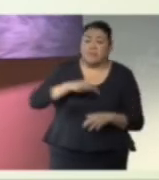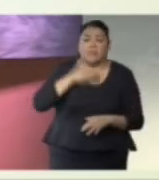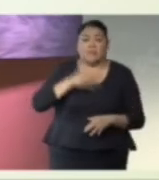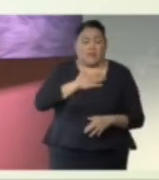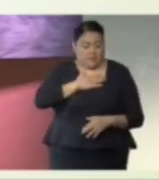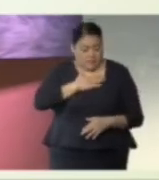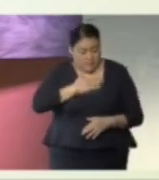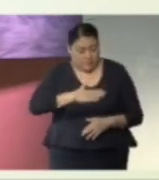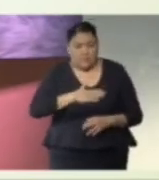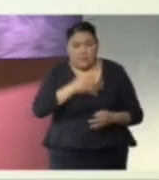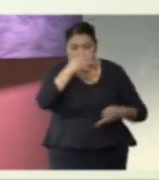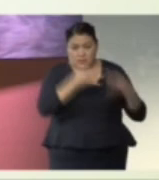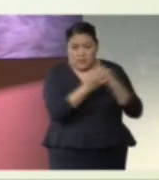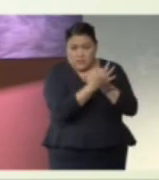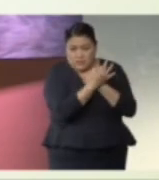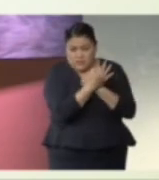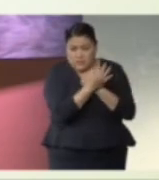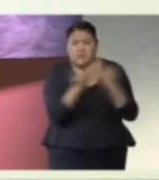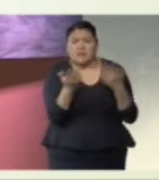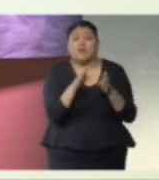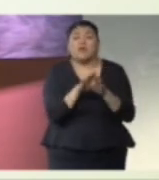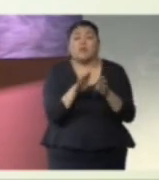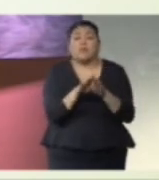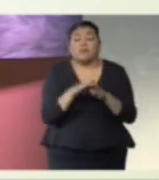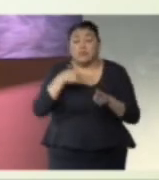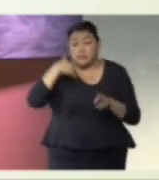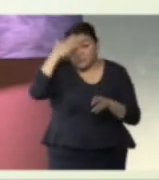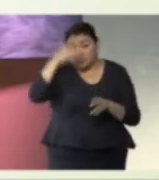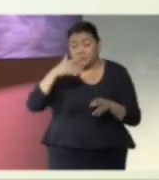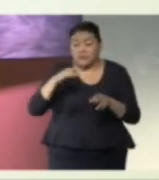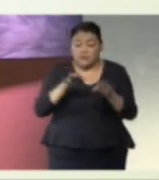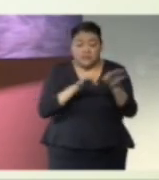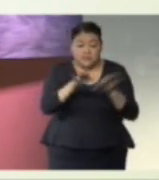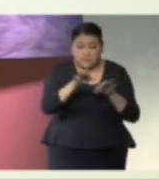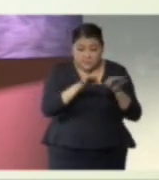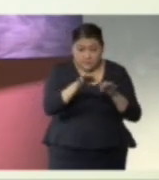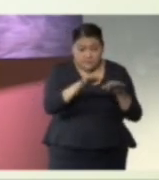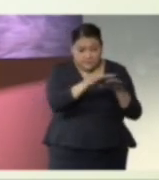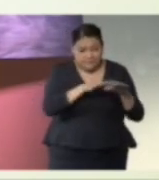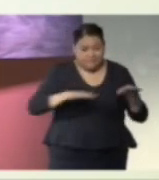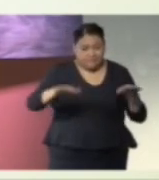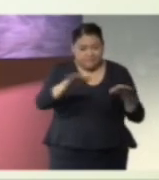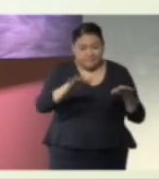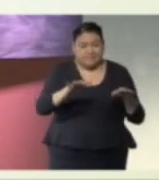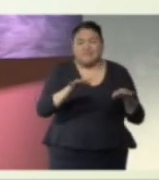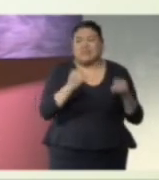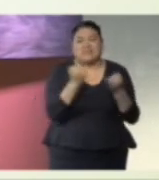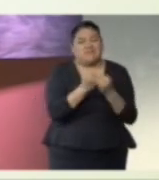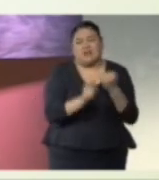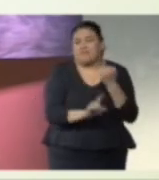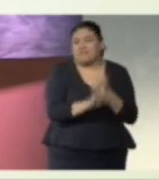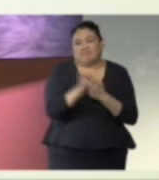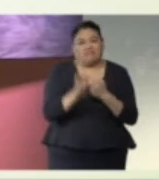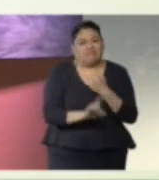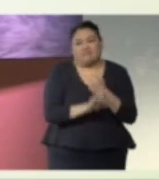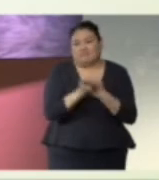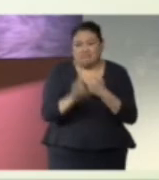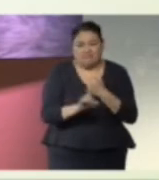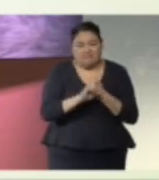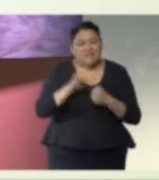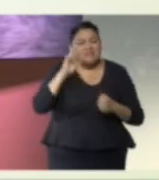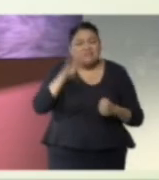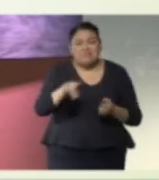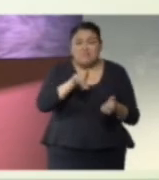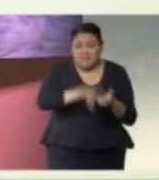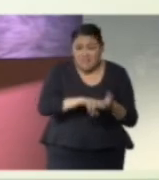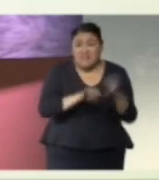principalmente reflejado en estas condiciones del mercado de trabajo. Creo que ahí es en donde estamos observando las mayores